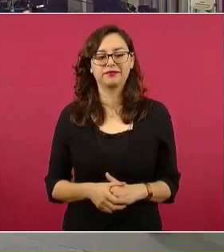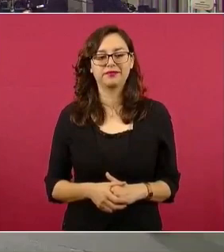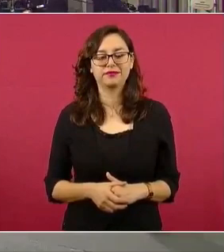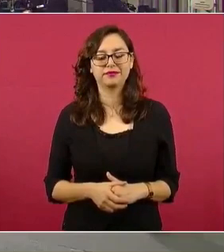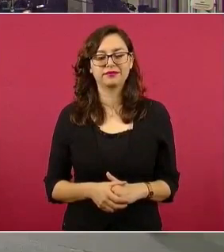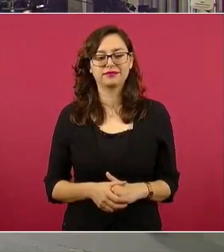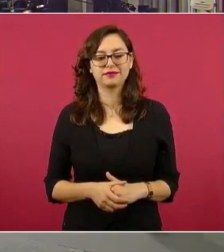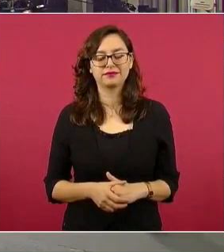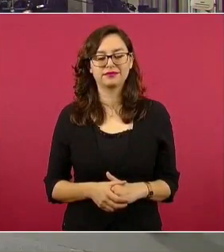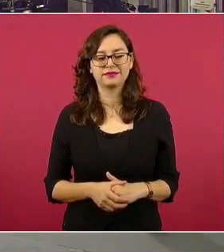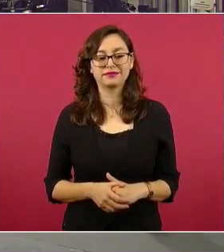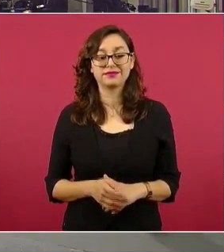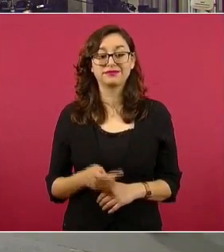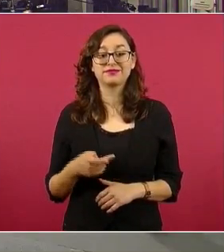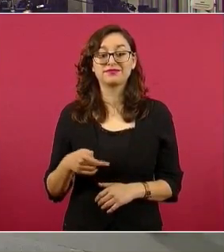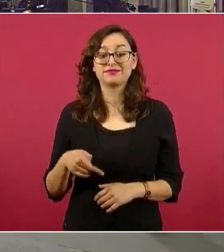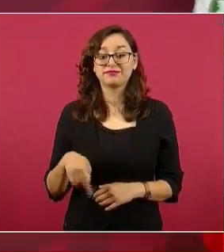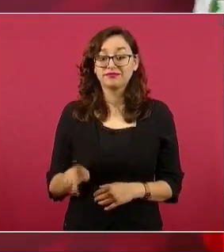Pero resulta